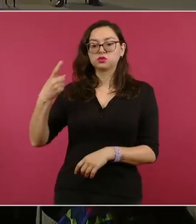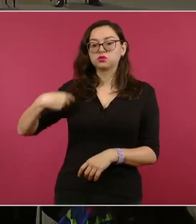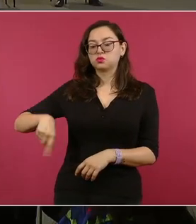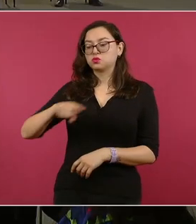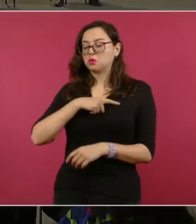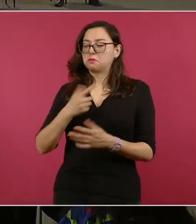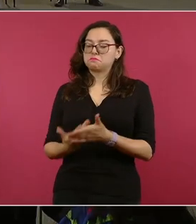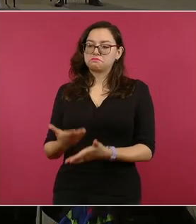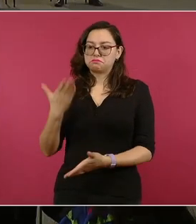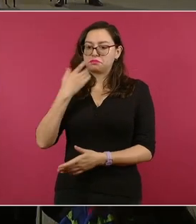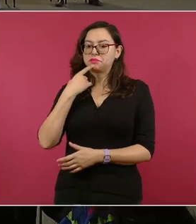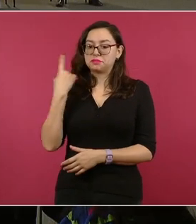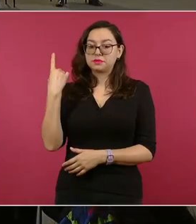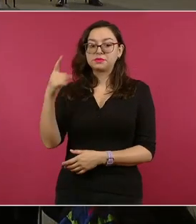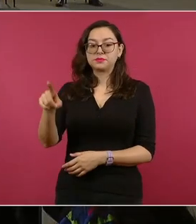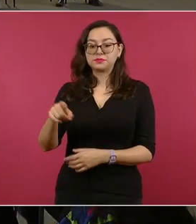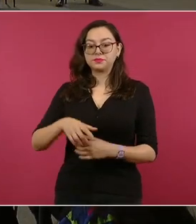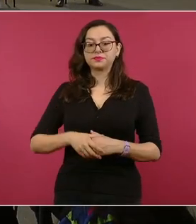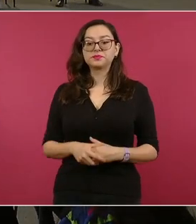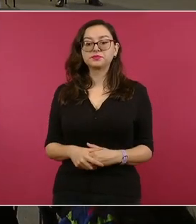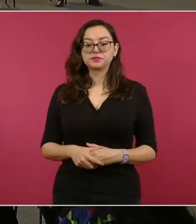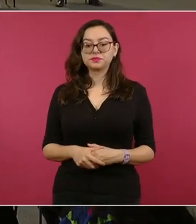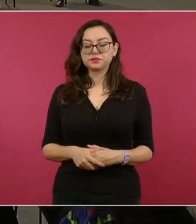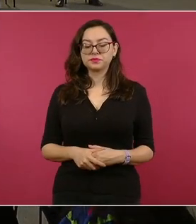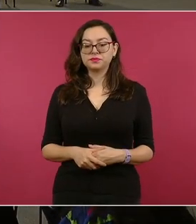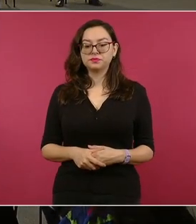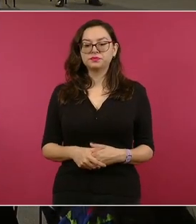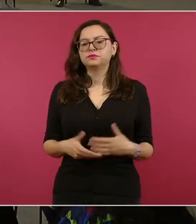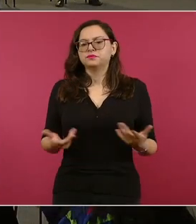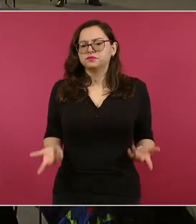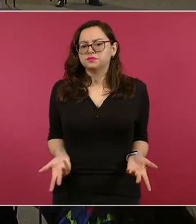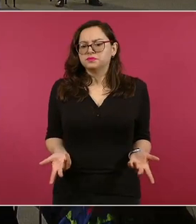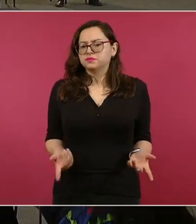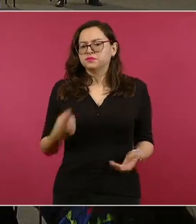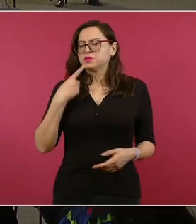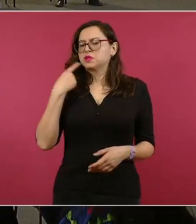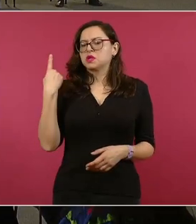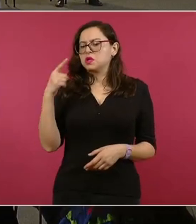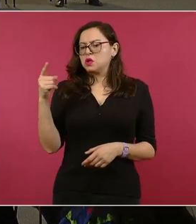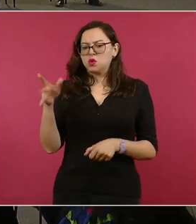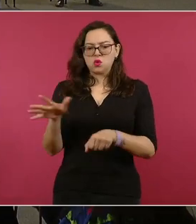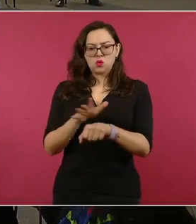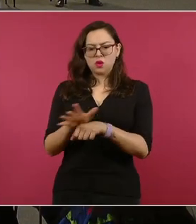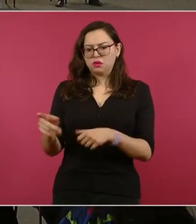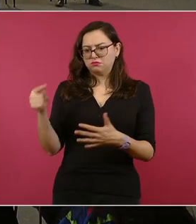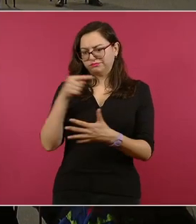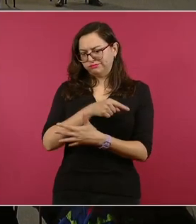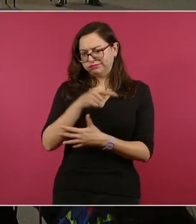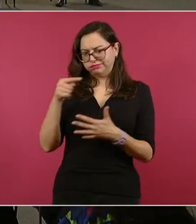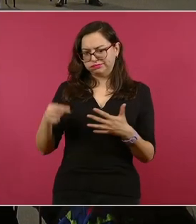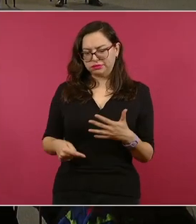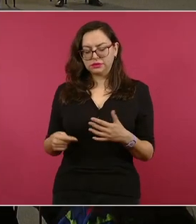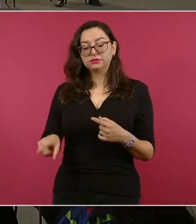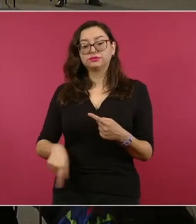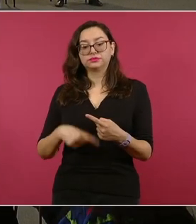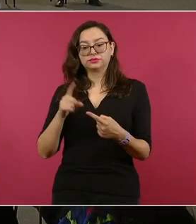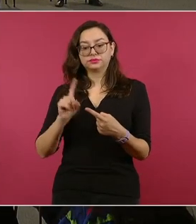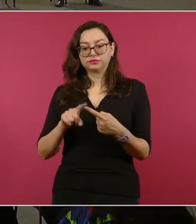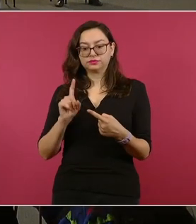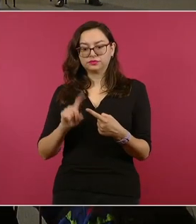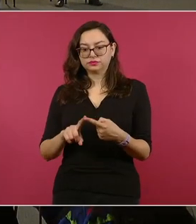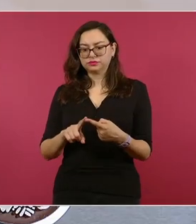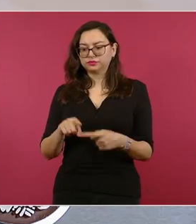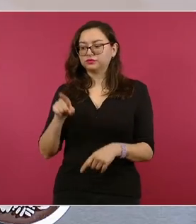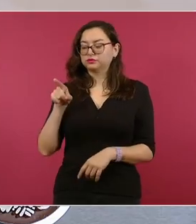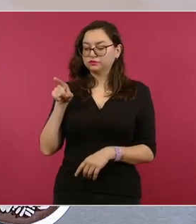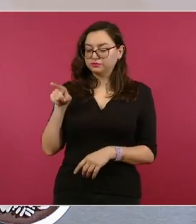favor. Estos son los reclamos. Y los reclamos son muy contundentes. Primero, juzgar y declarar que Ecuador